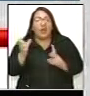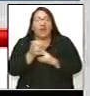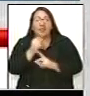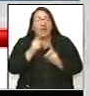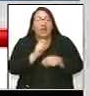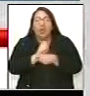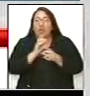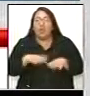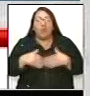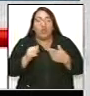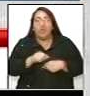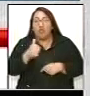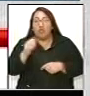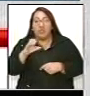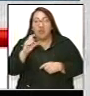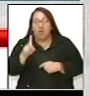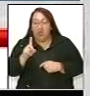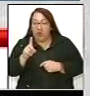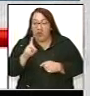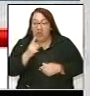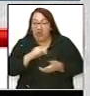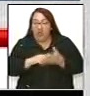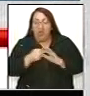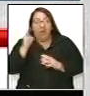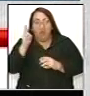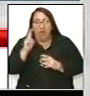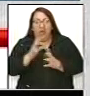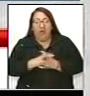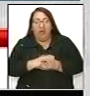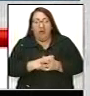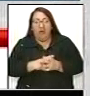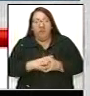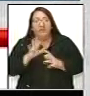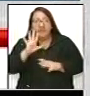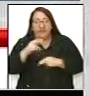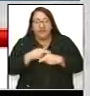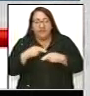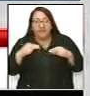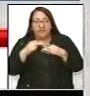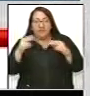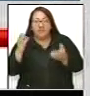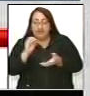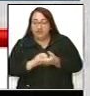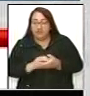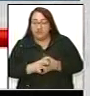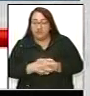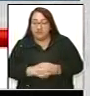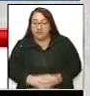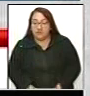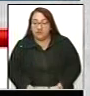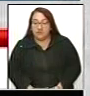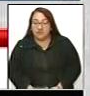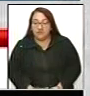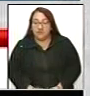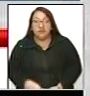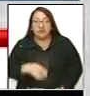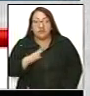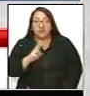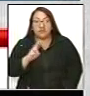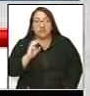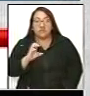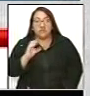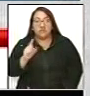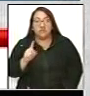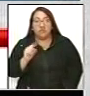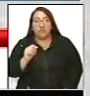estudiantes, y C1, que es para maestros. Cinco niveles, sin tomar en cuenta que el B2 y el C1 es un